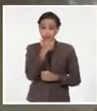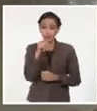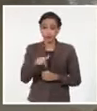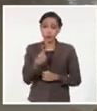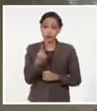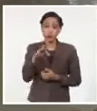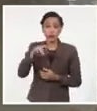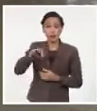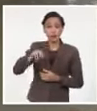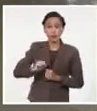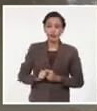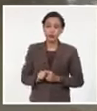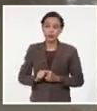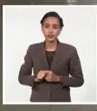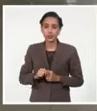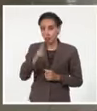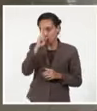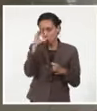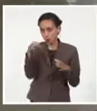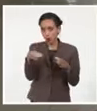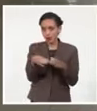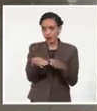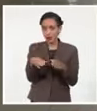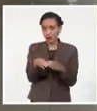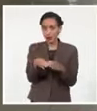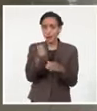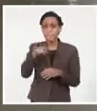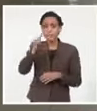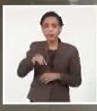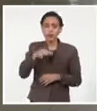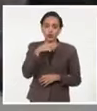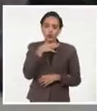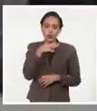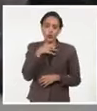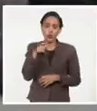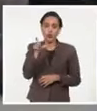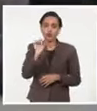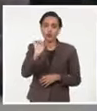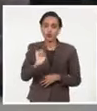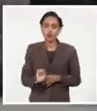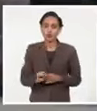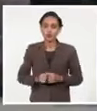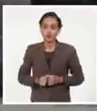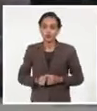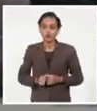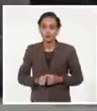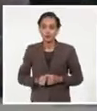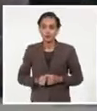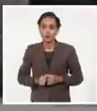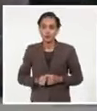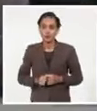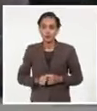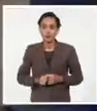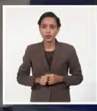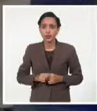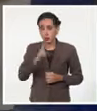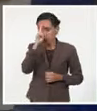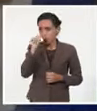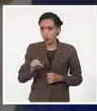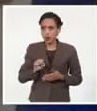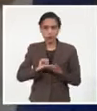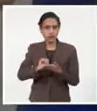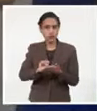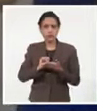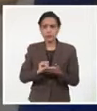Pinar del Río y el policlínico Primero de Enero en Consolación del Sur. Y el personal de la salud se ha mantenido brindando los